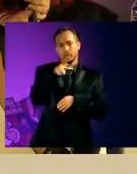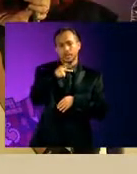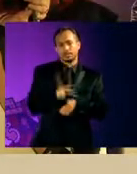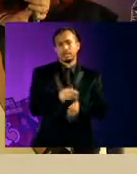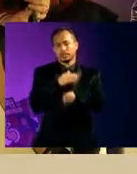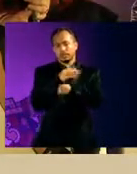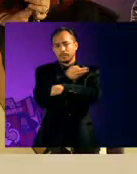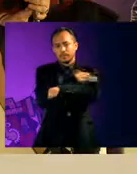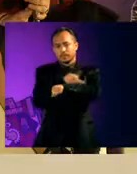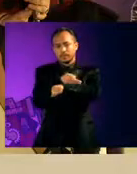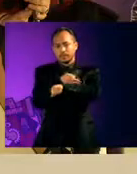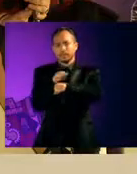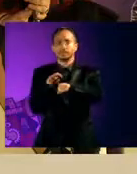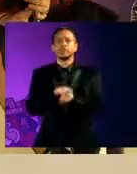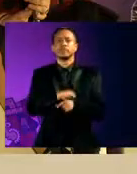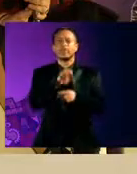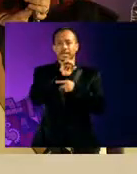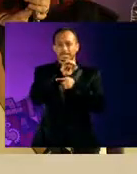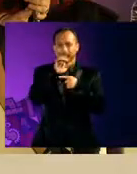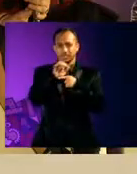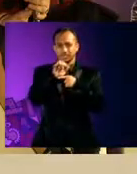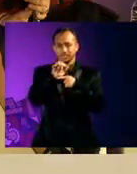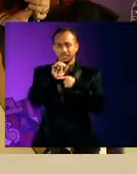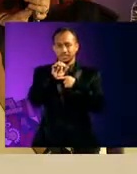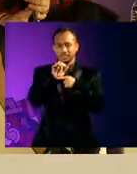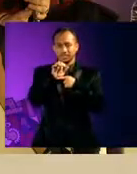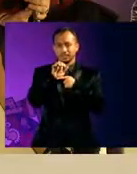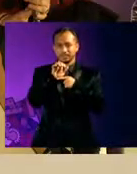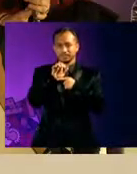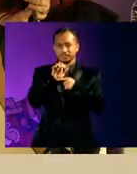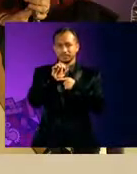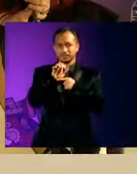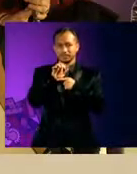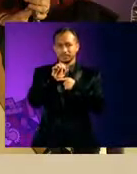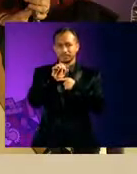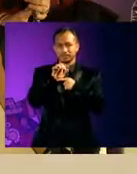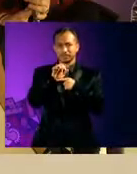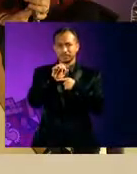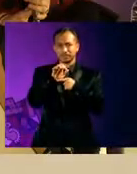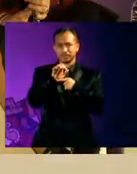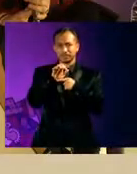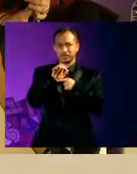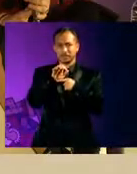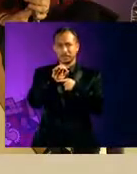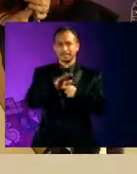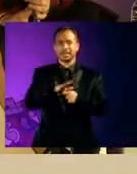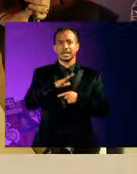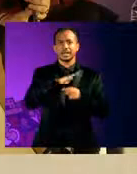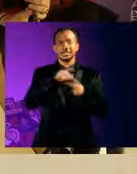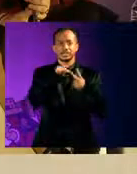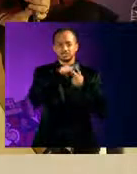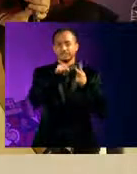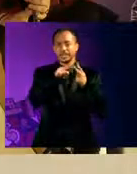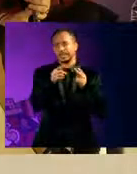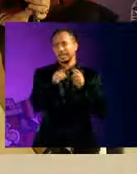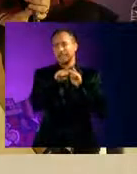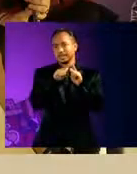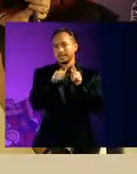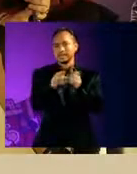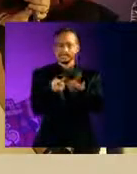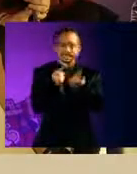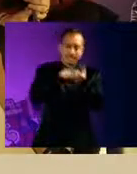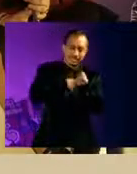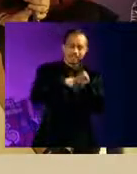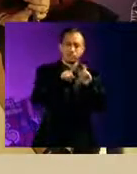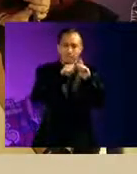de la relación entre los hermanos en la medida digamos en que había estos otros dos hermanos que eran